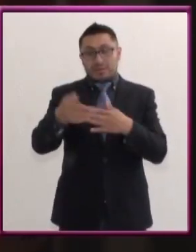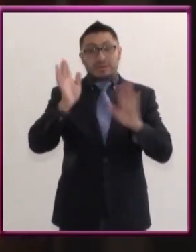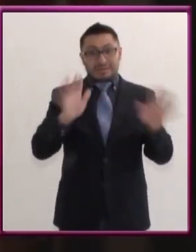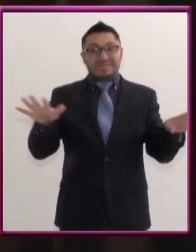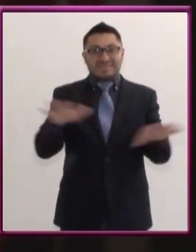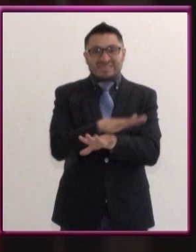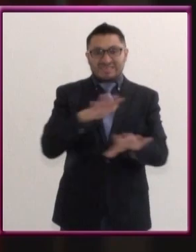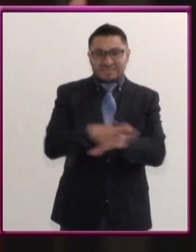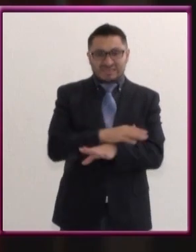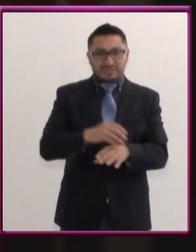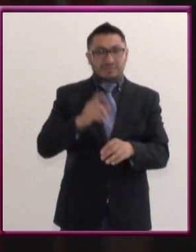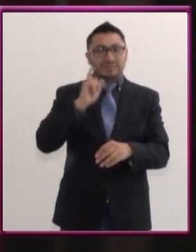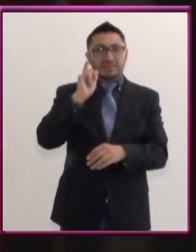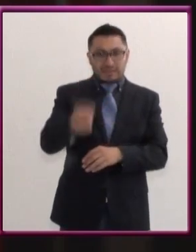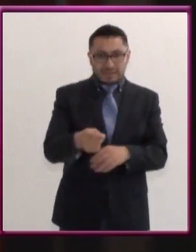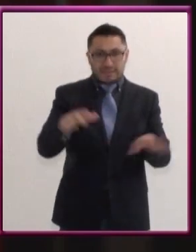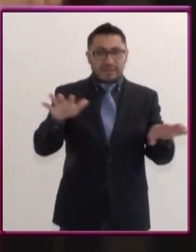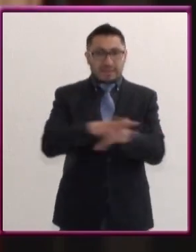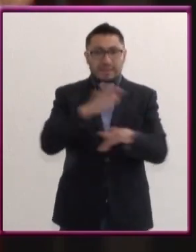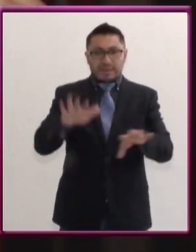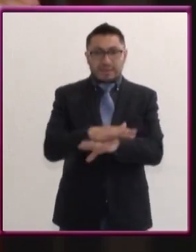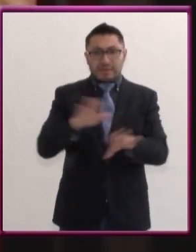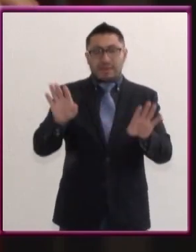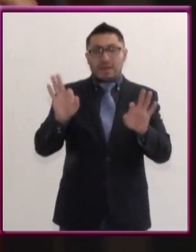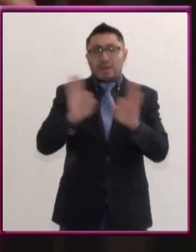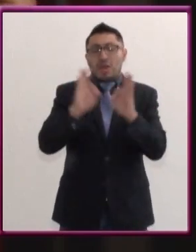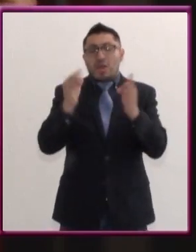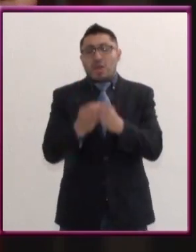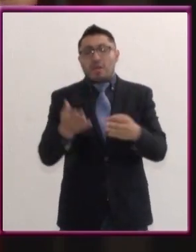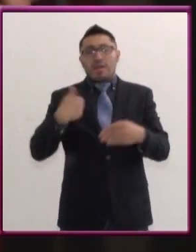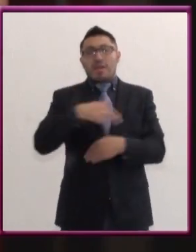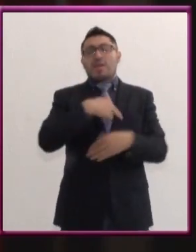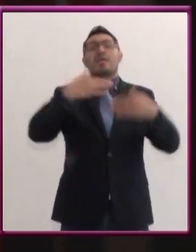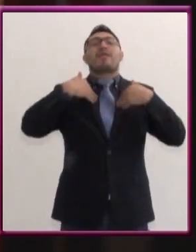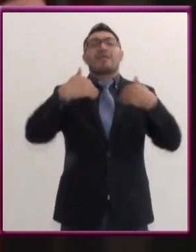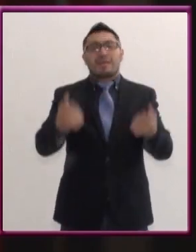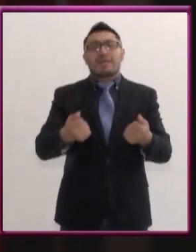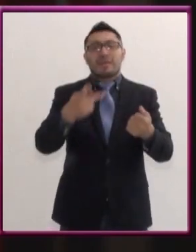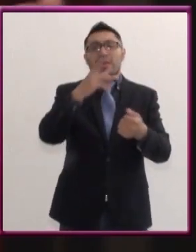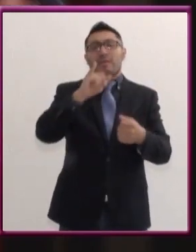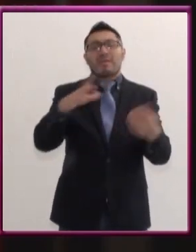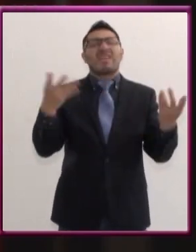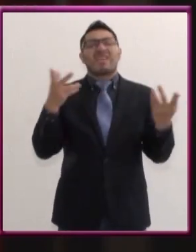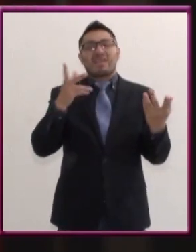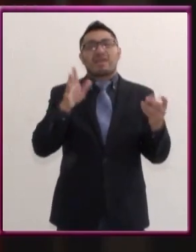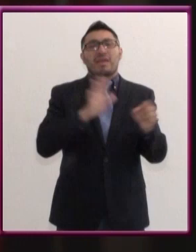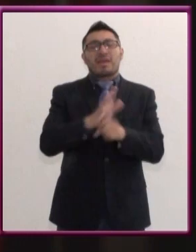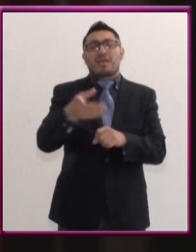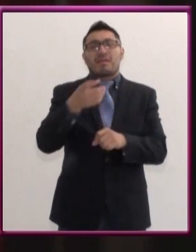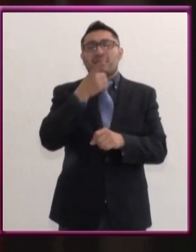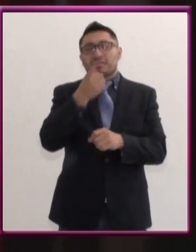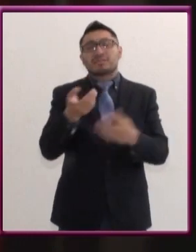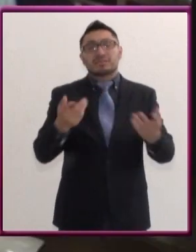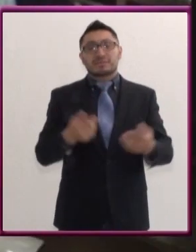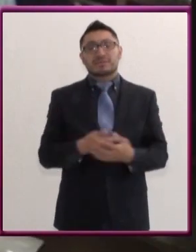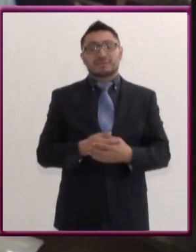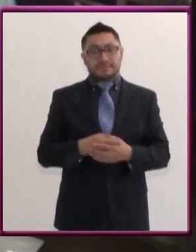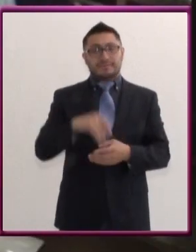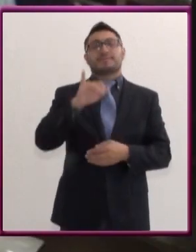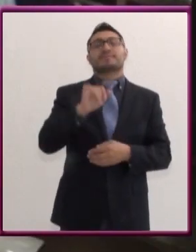¿Ha cambiado su significado? ¿Ha cambiado la forma en la que lo percibimos? ¿Se ha pulido? ¿Qué podría platicarnos al